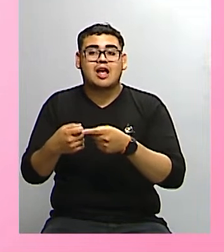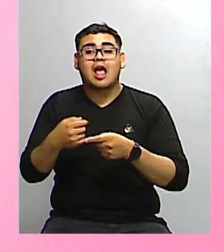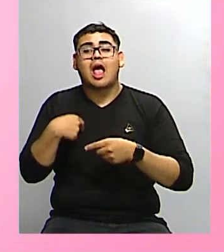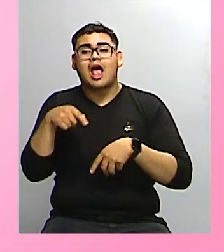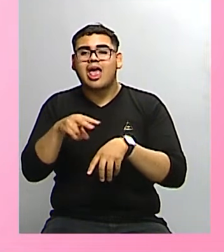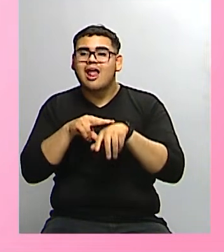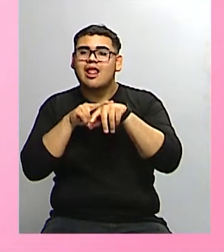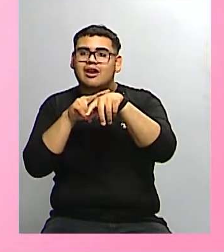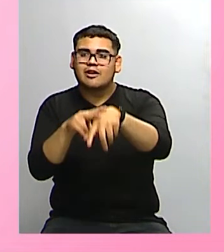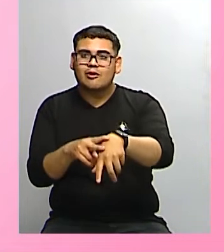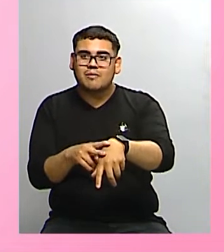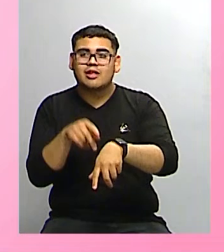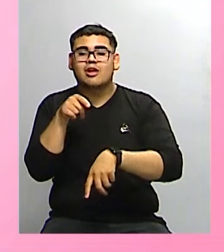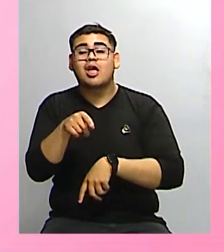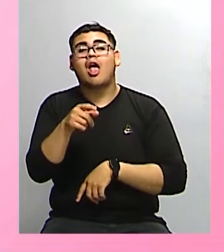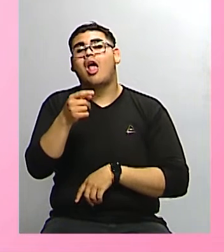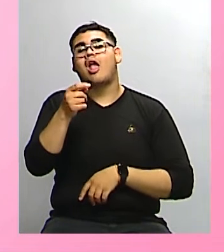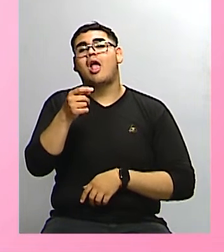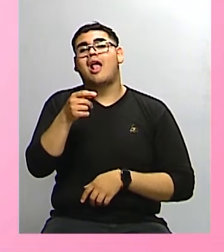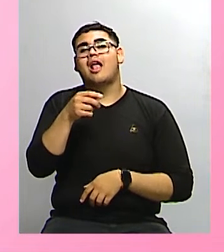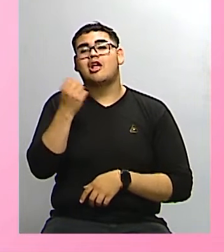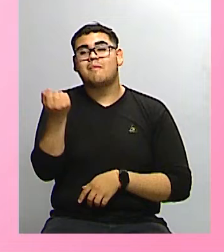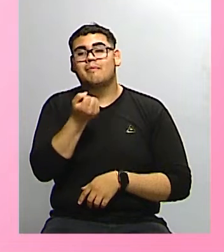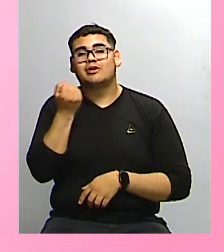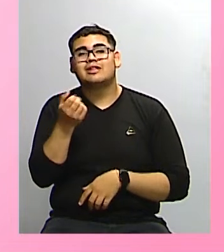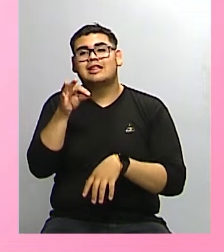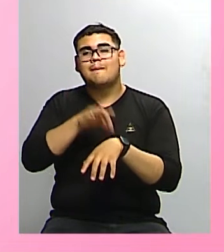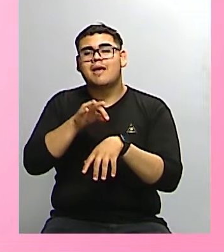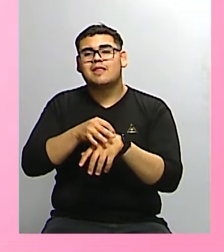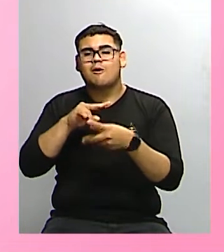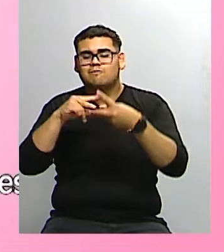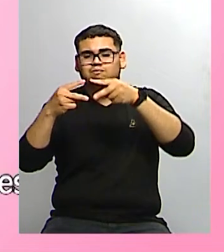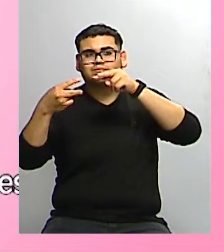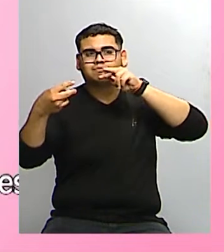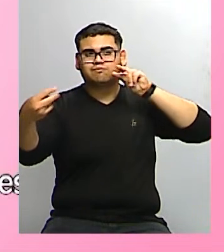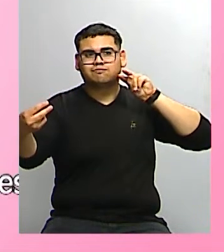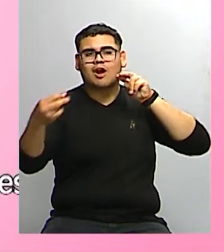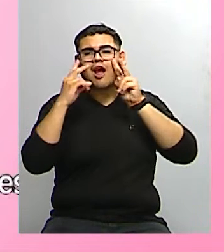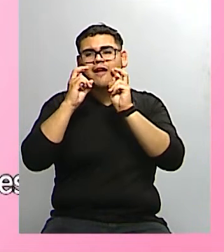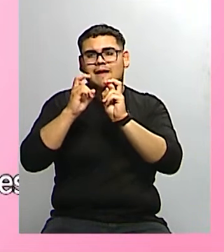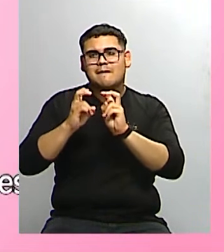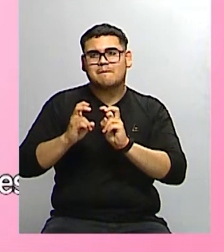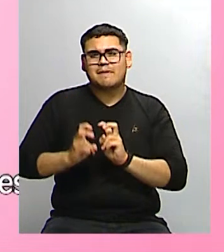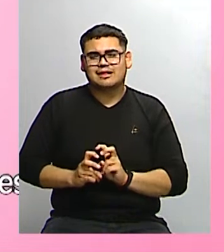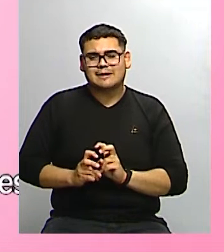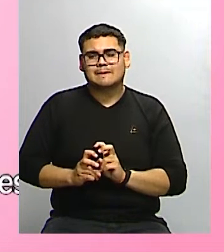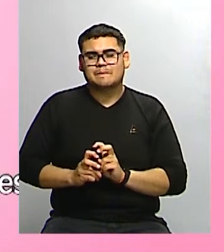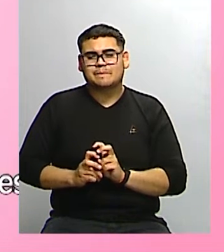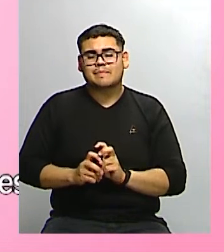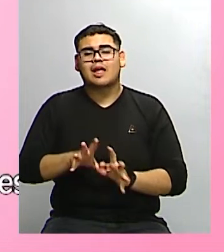una visita con un genetista, que les hace un interrogatorio para ver qué nivel